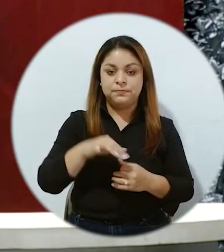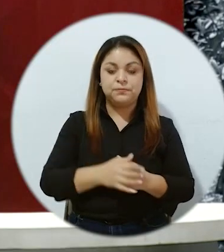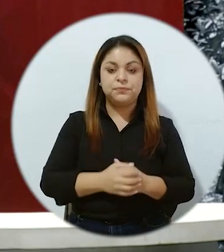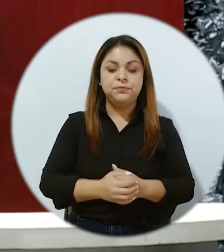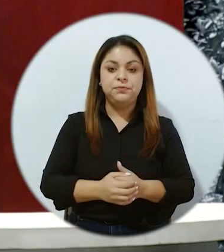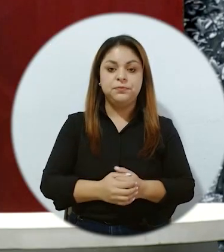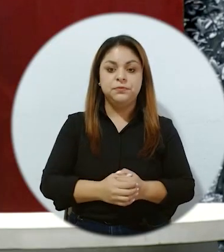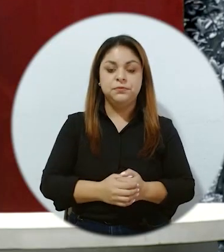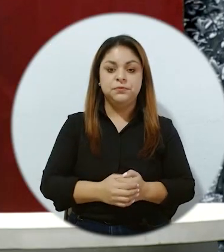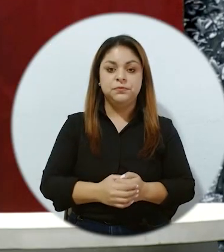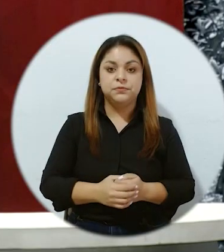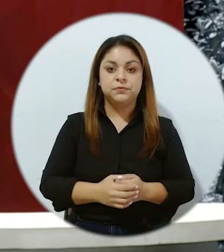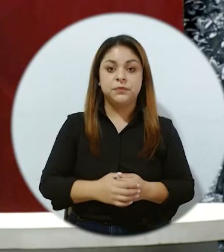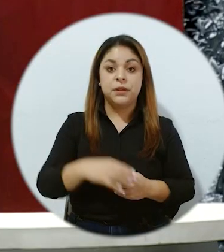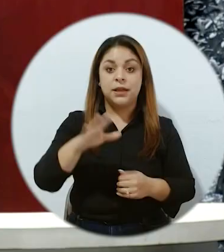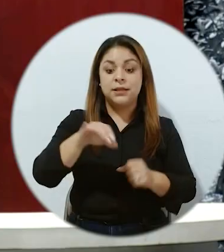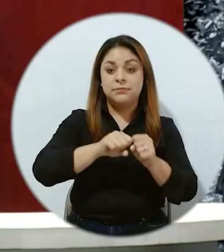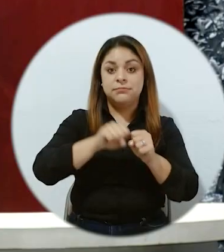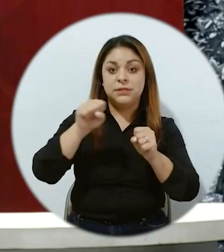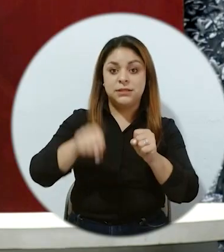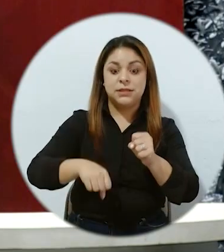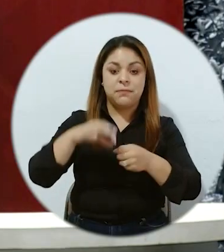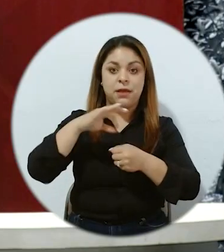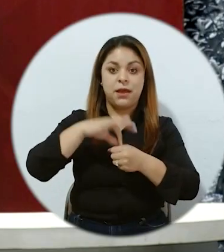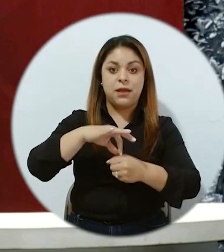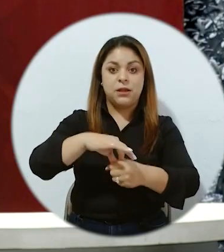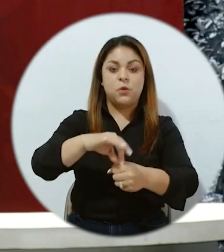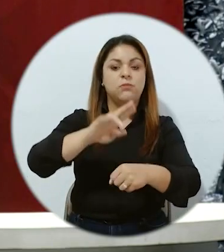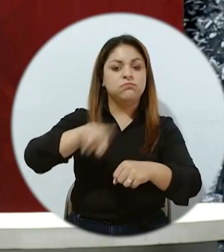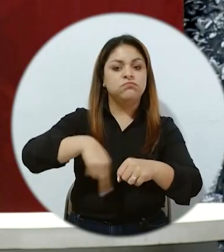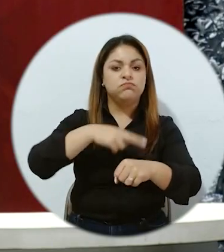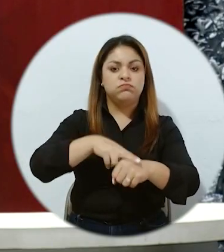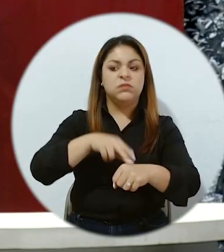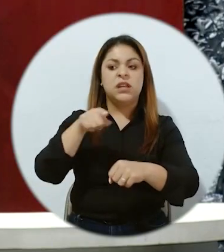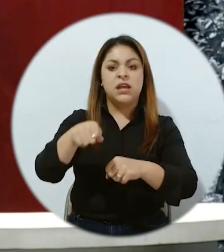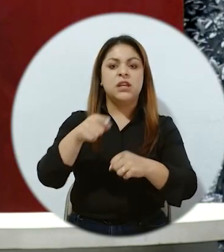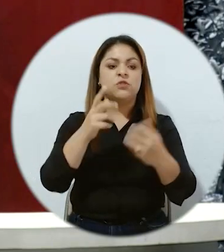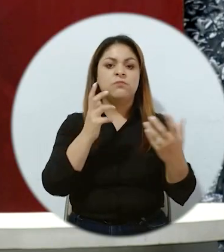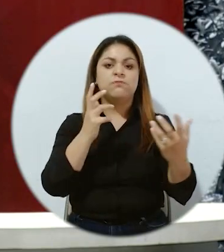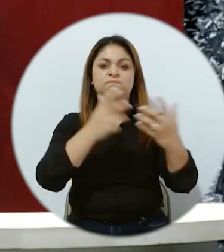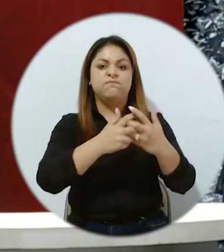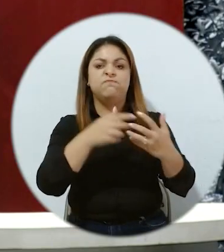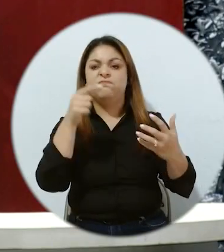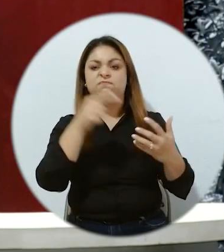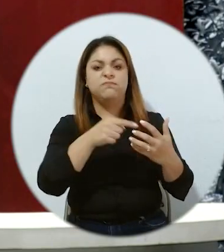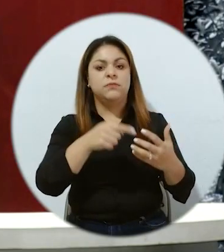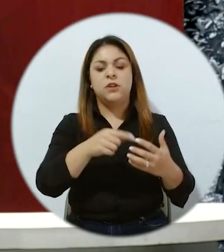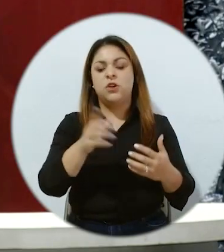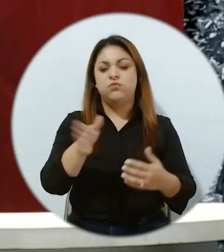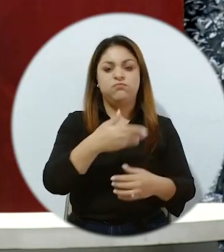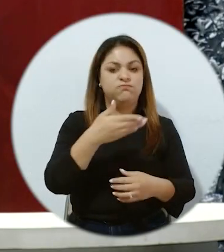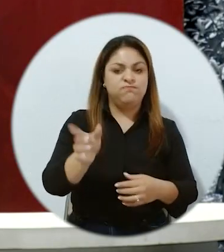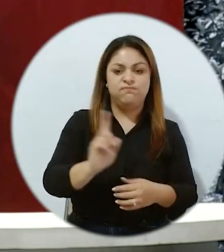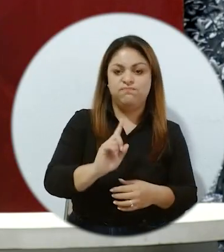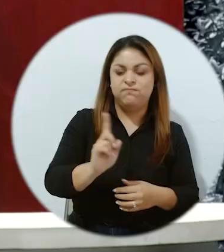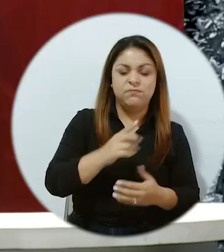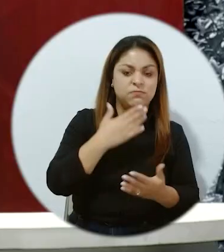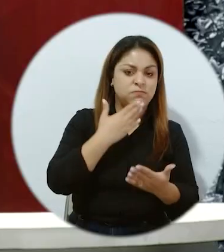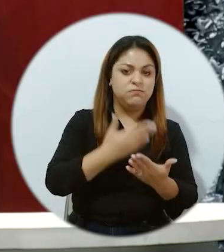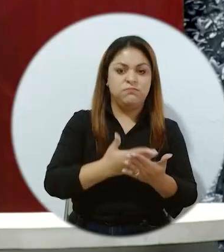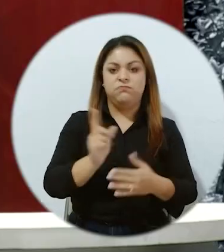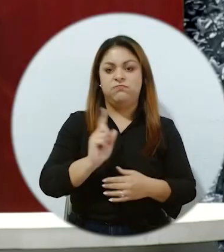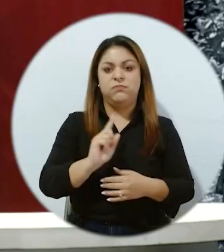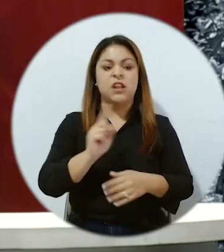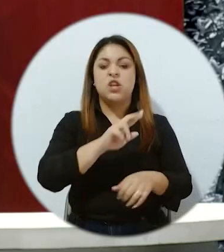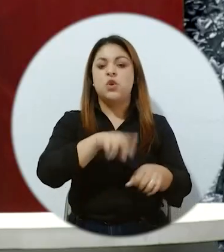compañero, el sistema agrícola convencional se caracteriza por ser altamente ineficiente. Quizás abonando